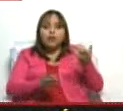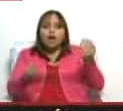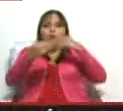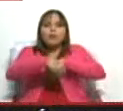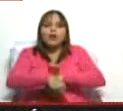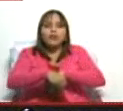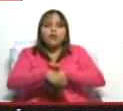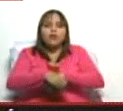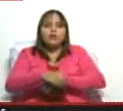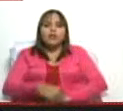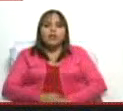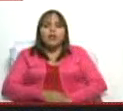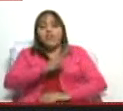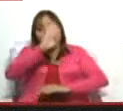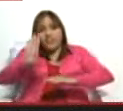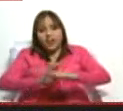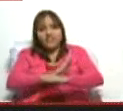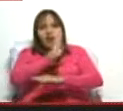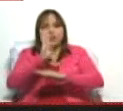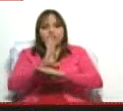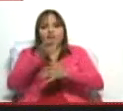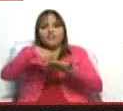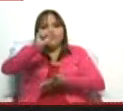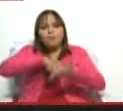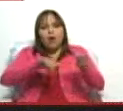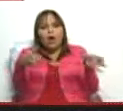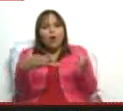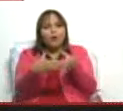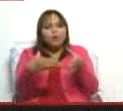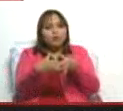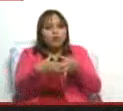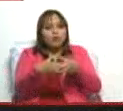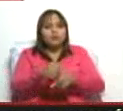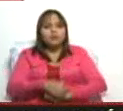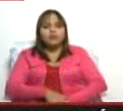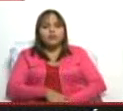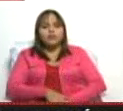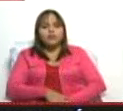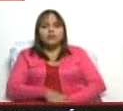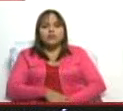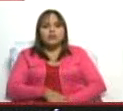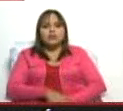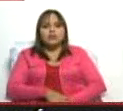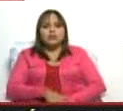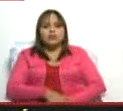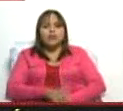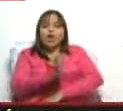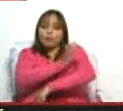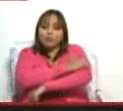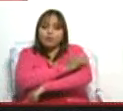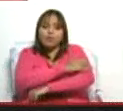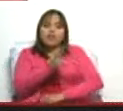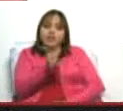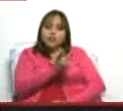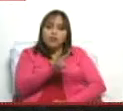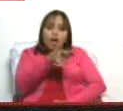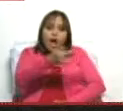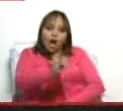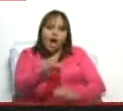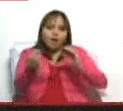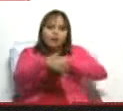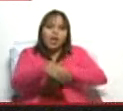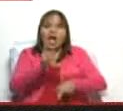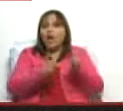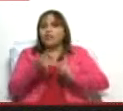Barbados, firmado por sectores de la extrema oposición venezolana, que